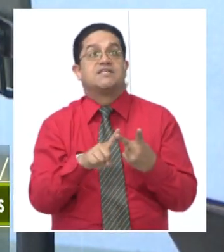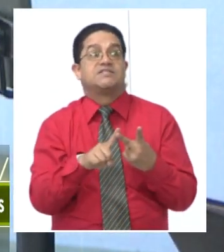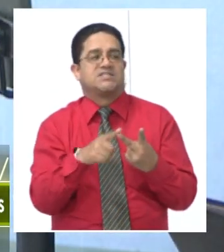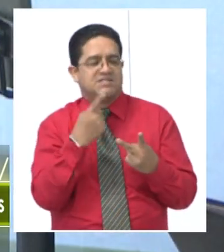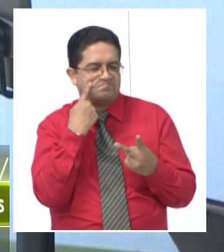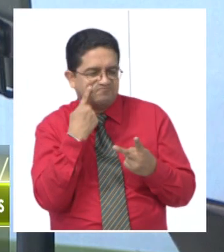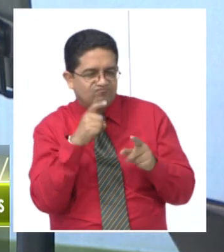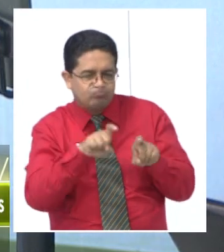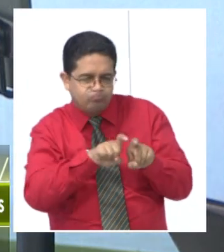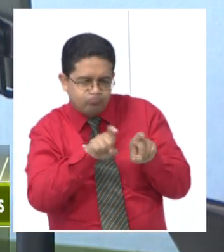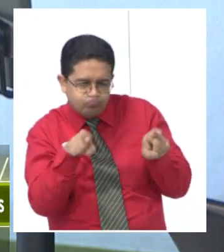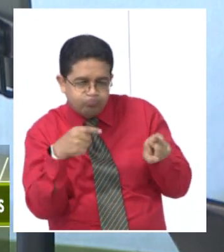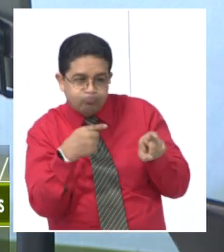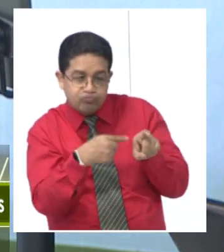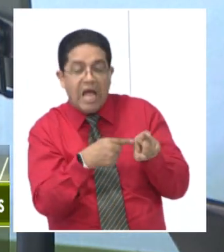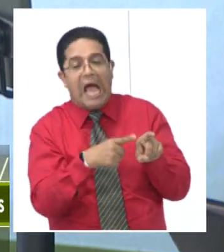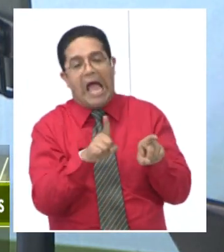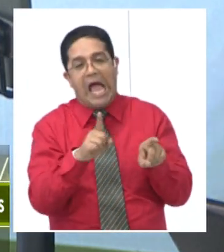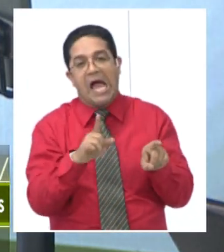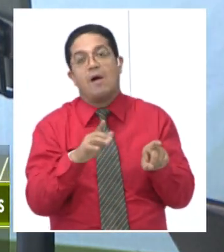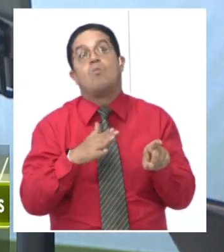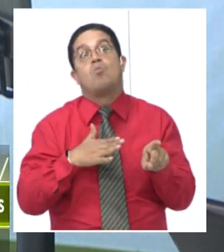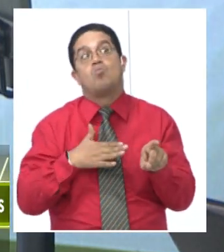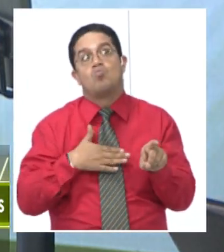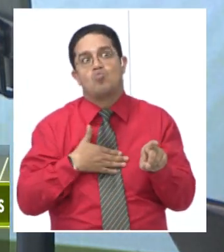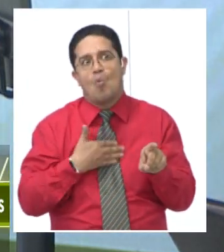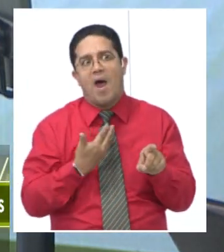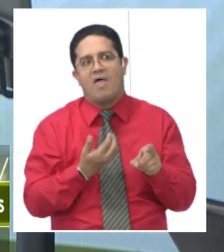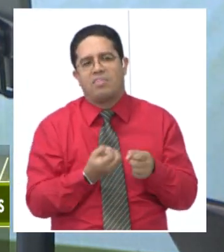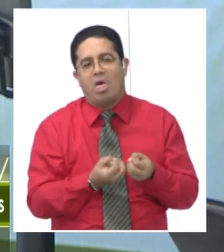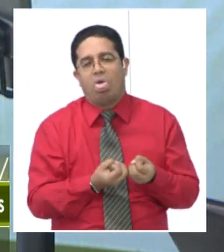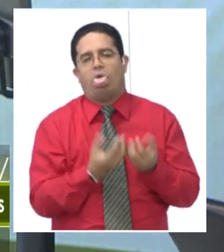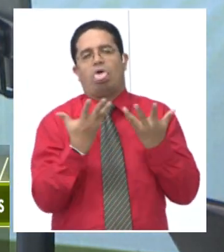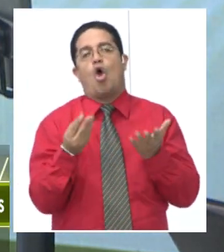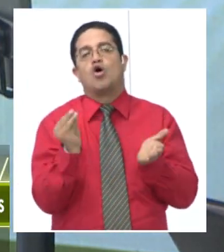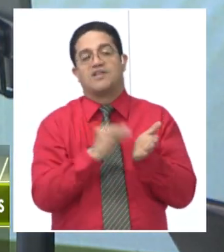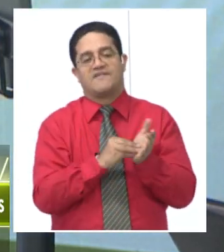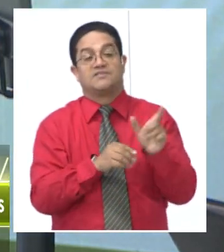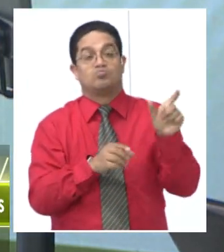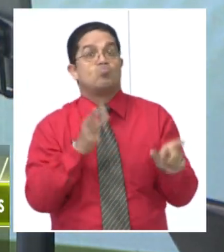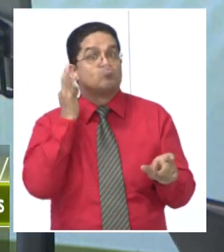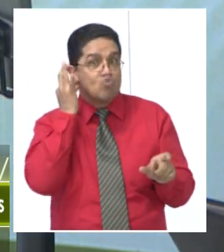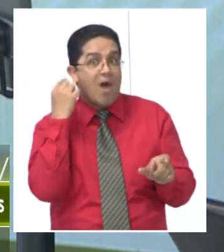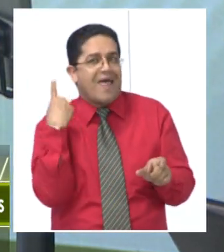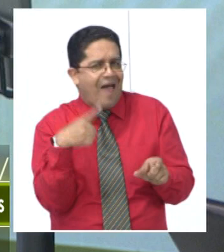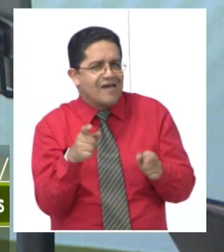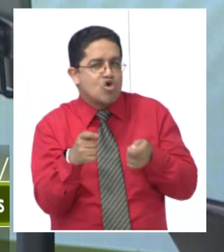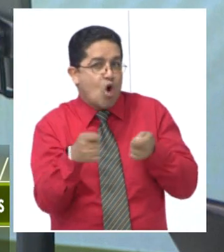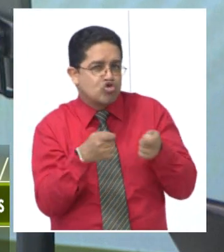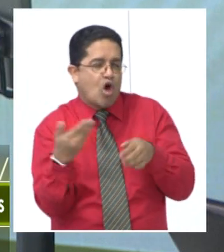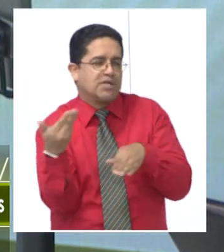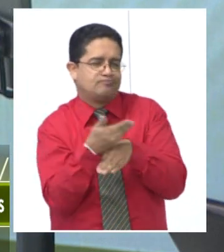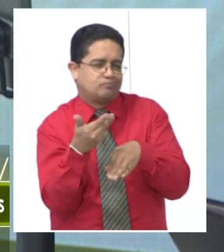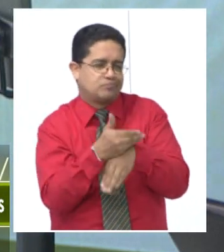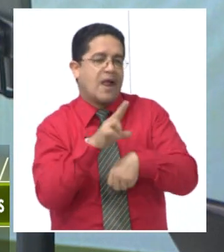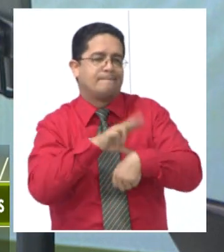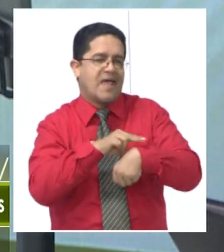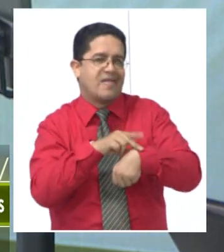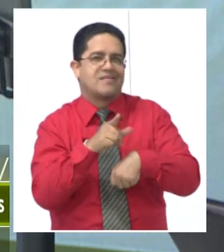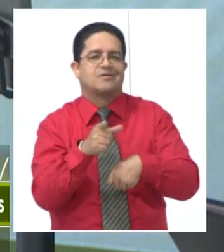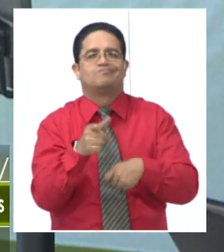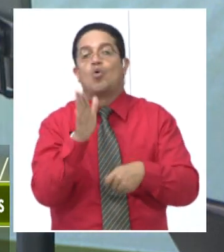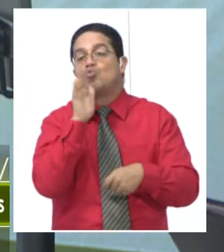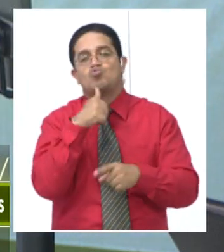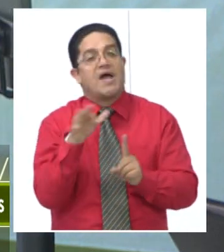la colposcopia muy probablemente regrese sin que tú hagas nada. Okay. Si es una paciente bien controlada, que no tiene una confección por herpes, por HIV,